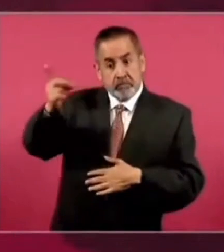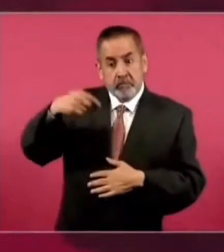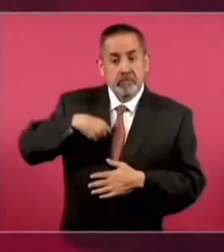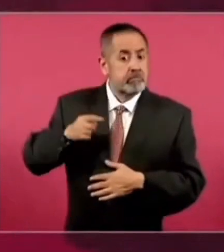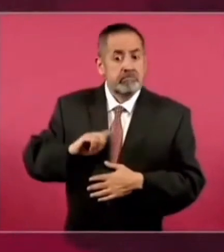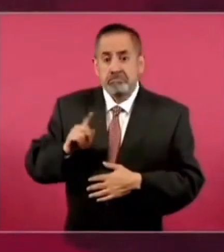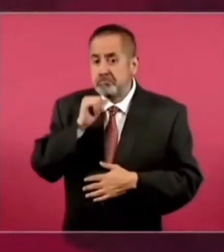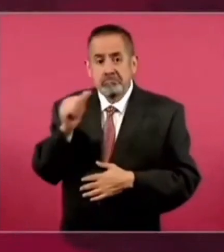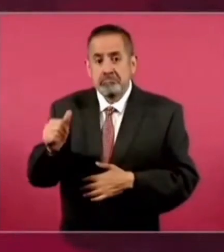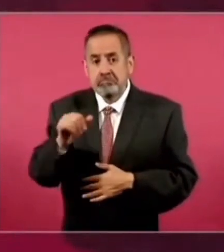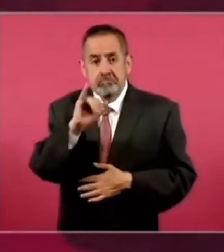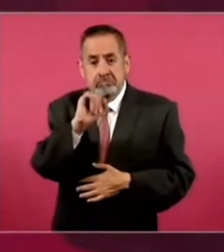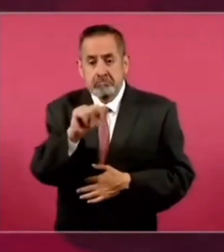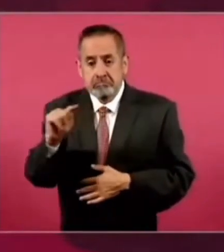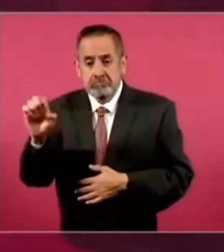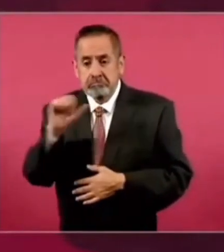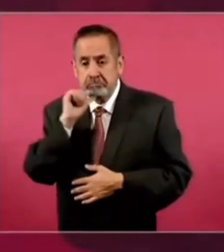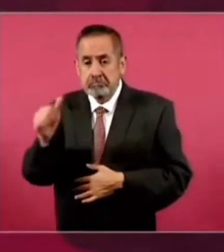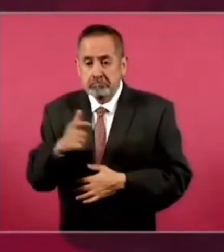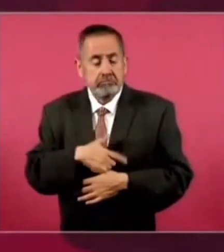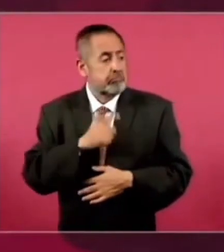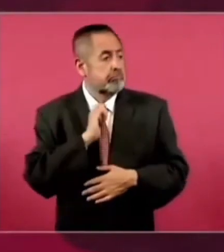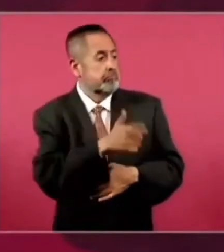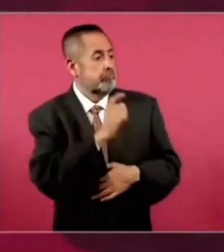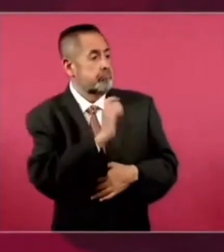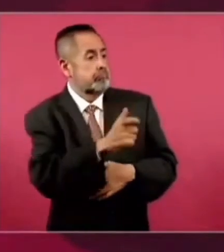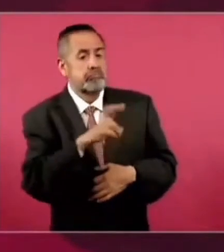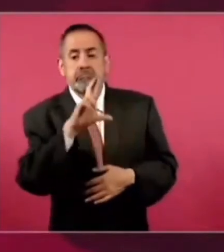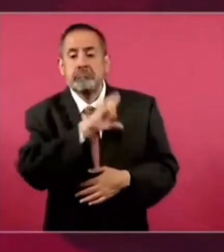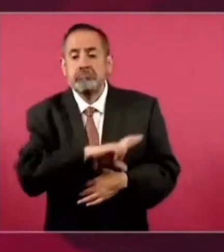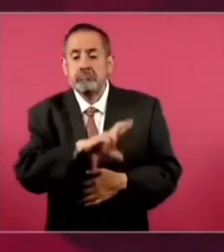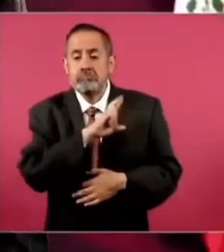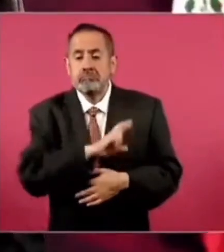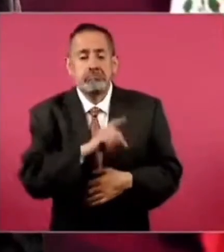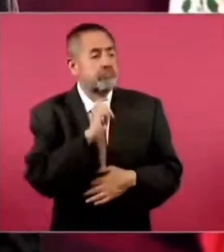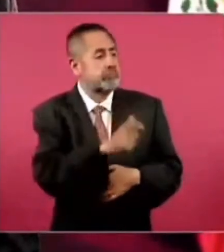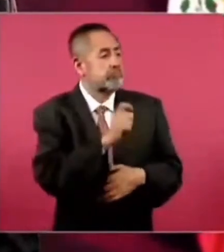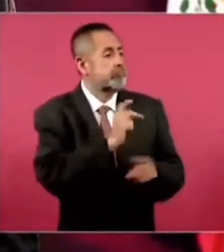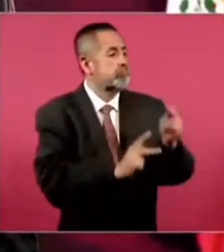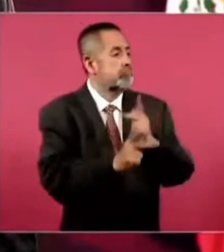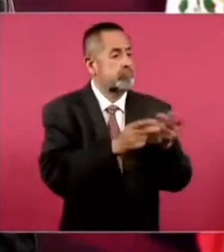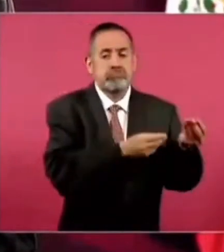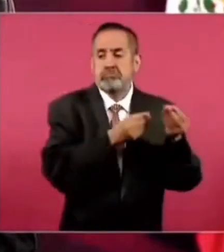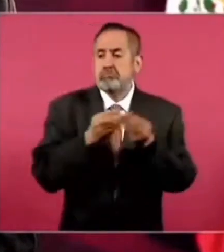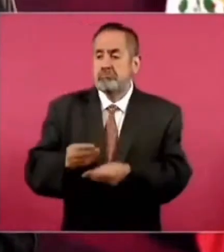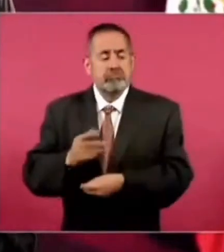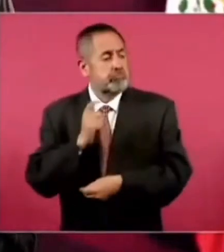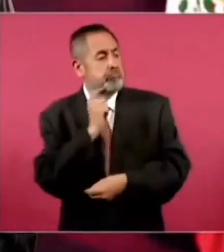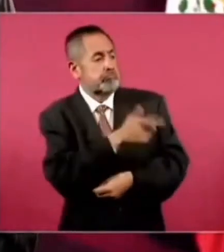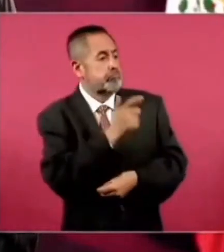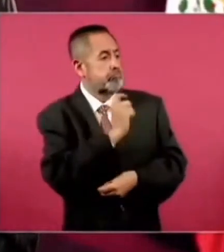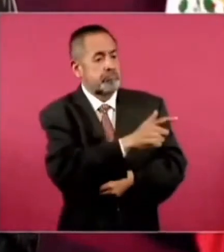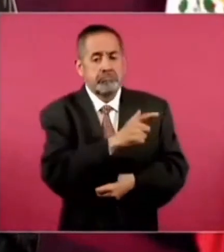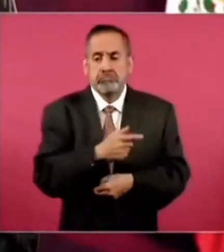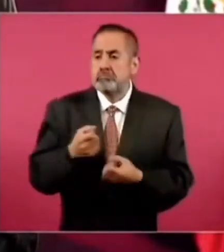ISSSTE, sino que son contratadas, y